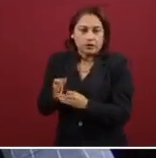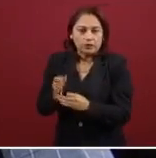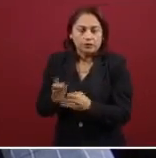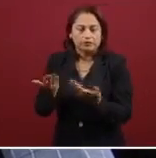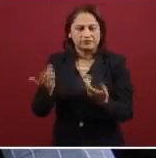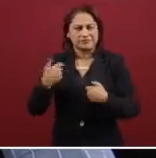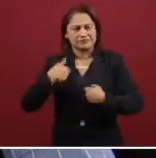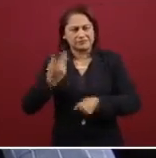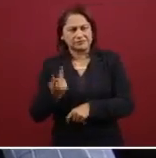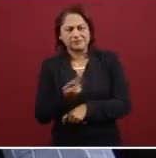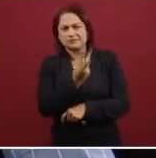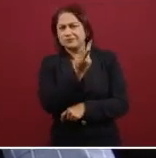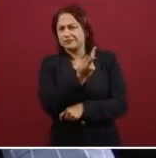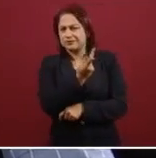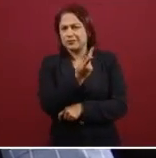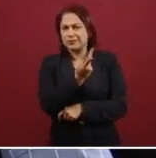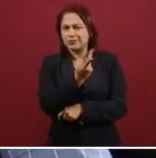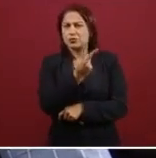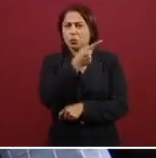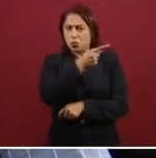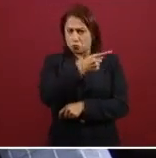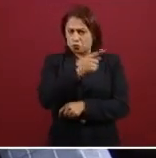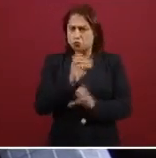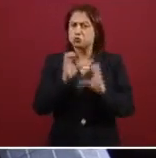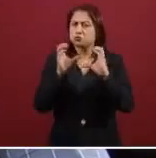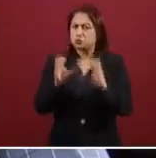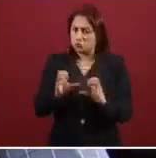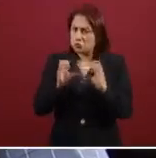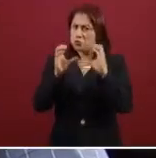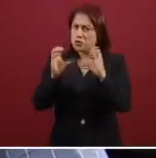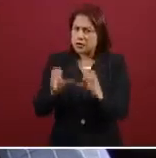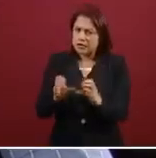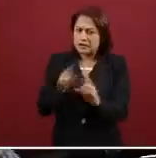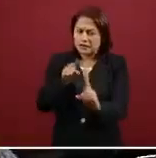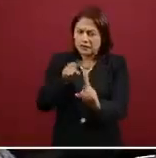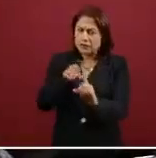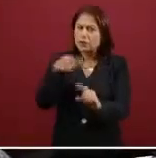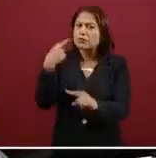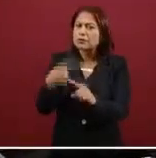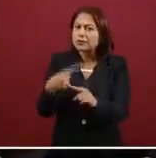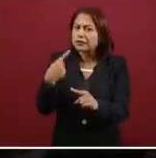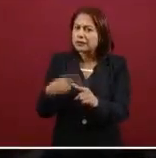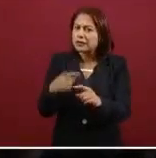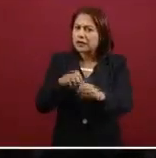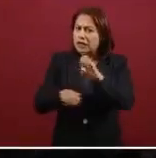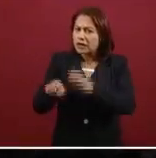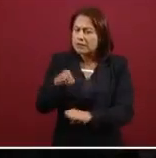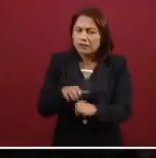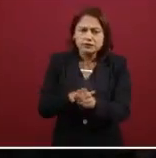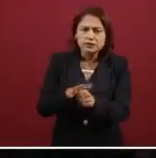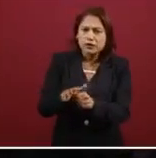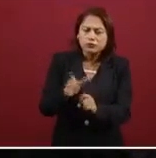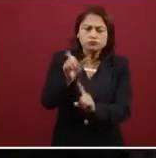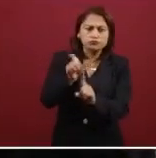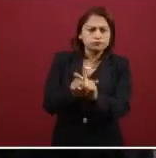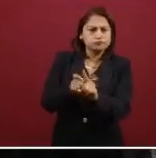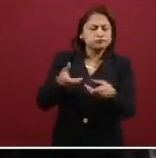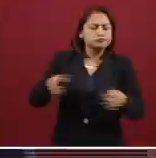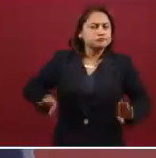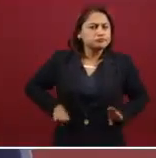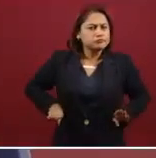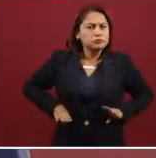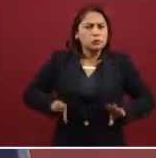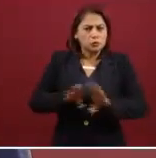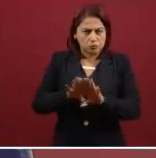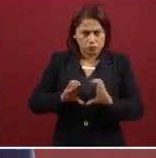está verificando y se está cuidando a quién se entregan estos contratos? Sí, se está cuidando, y en el caso de